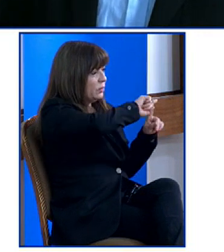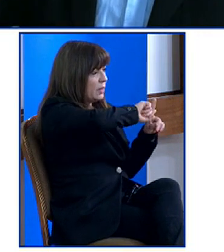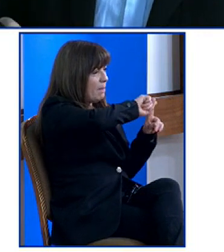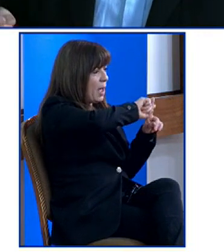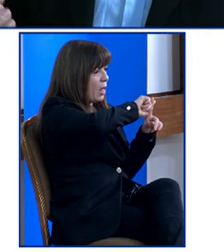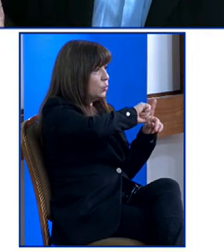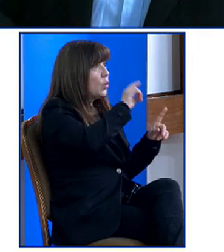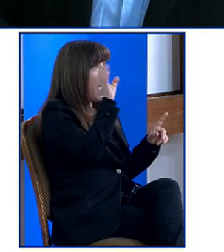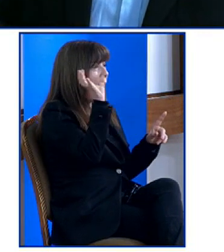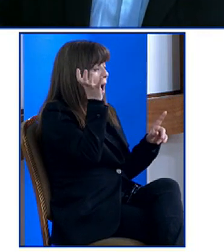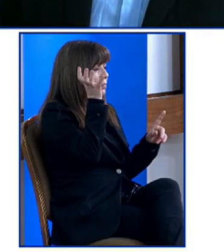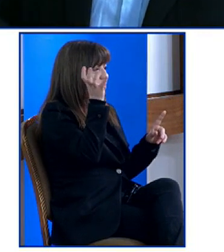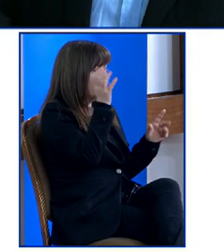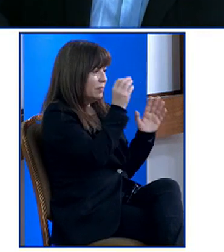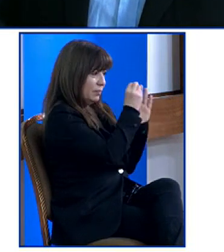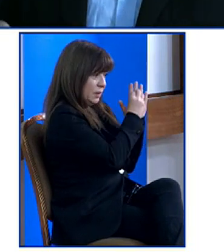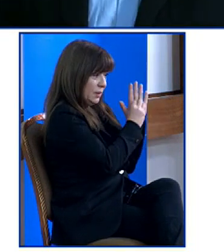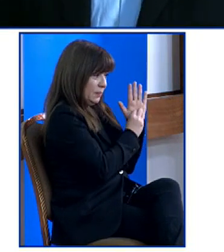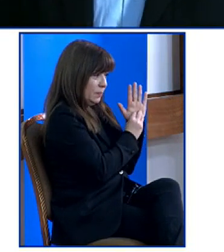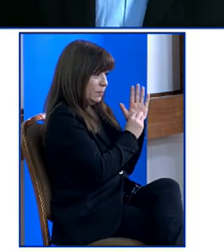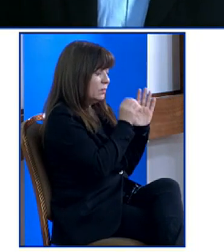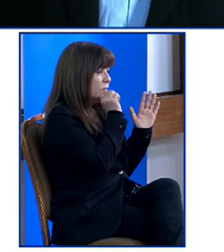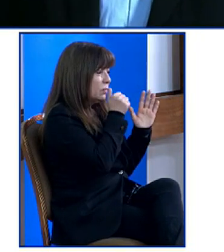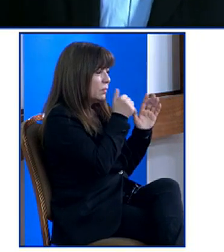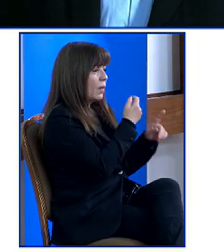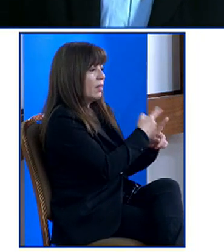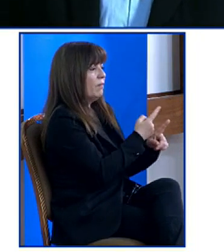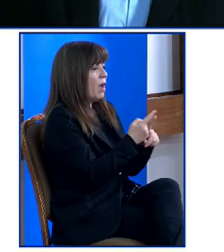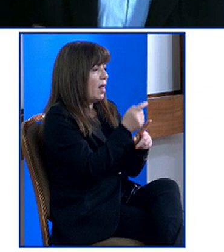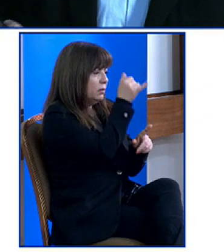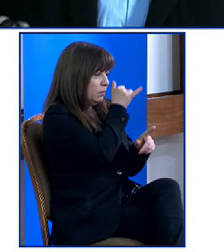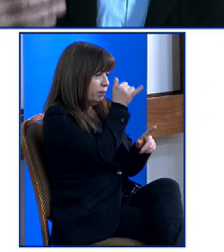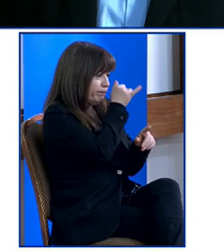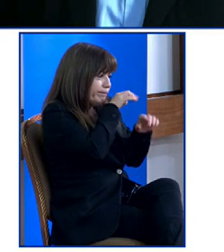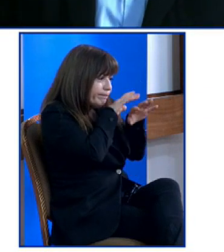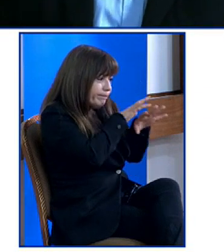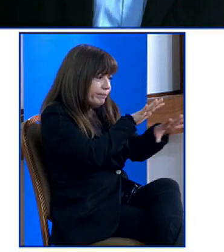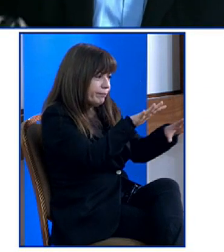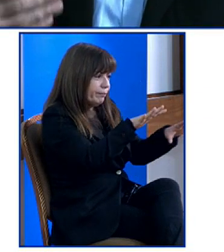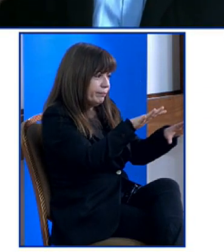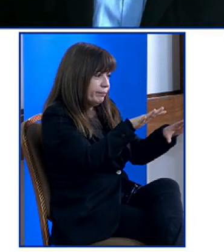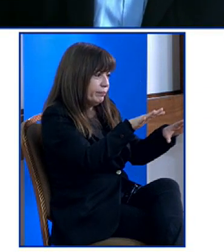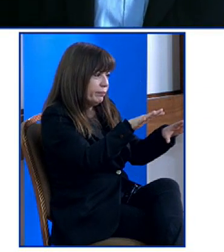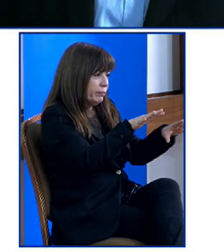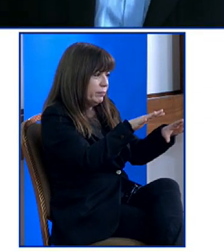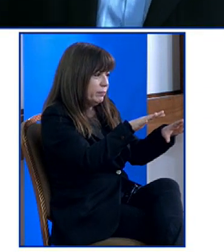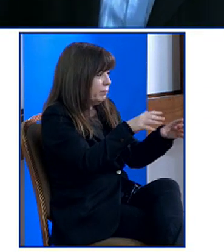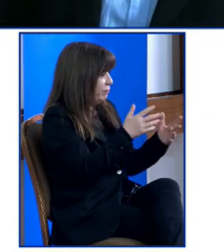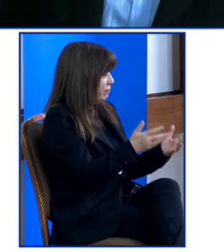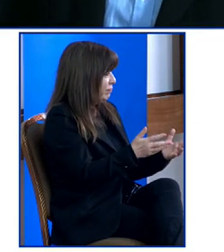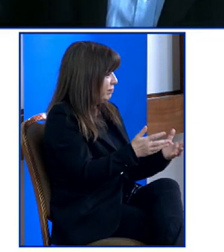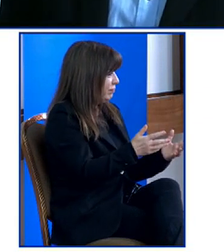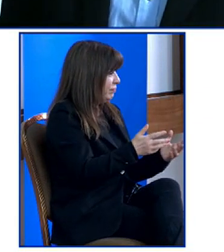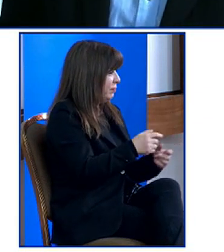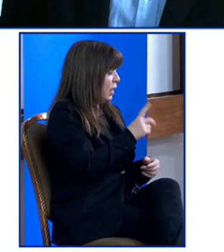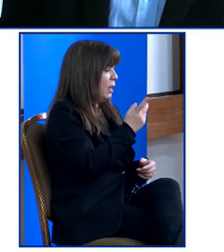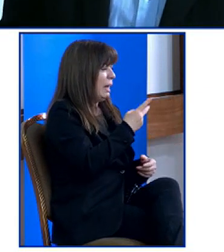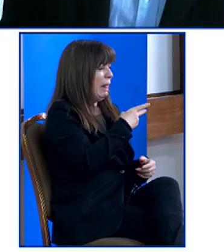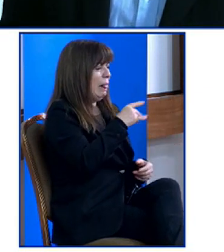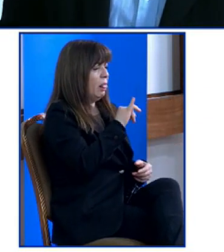ambiente y datos diarios de distintos contaminantes del aire, entre ellos material particulado, dióxido de